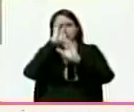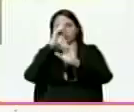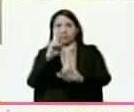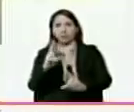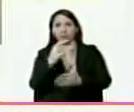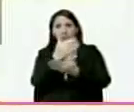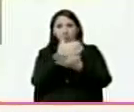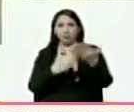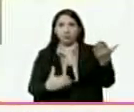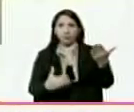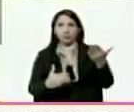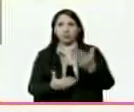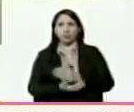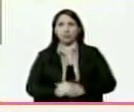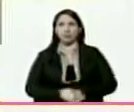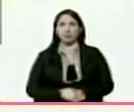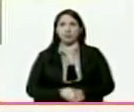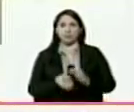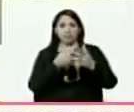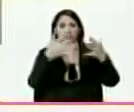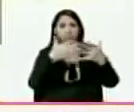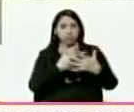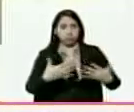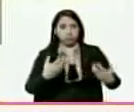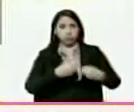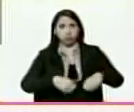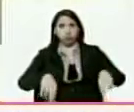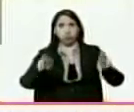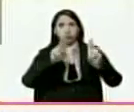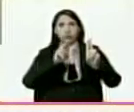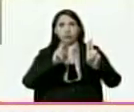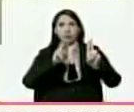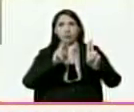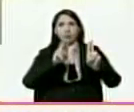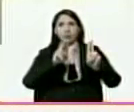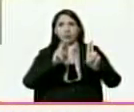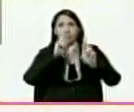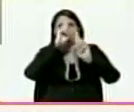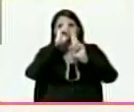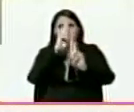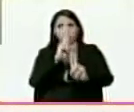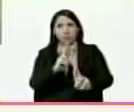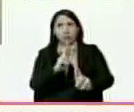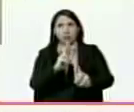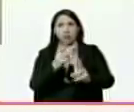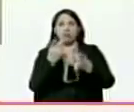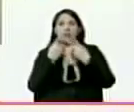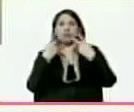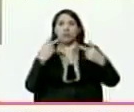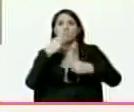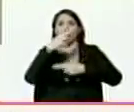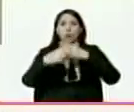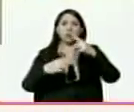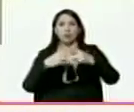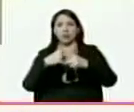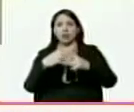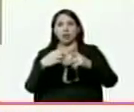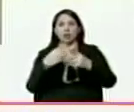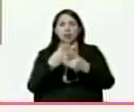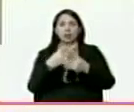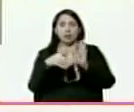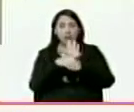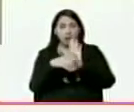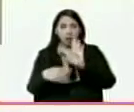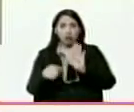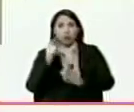Carta de las Naciones Unidas, respetando la Declaración Universal de los Derechos del Hombre, de la Mujer,